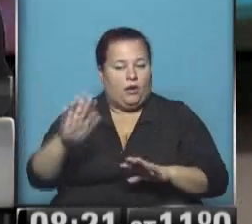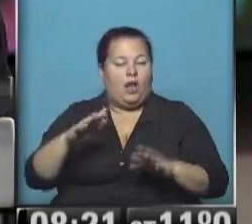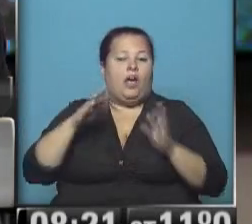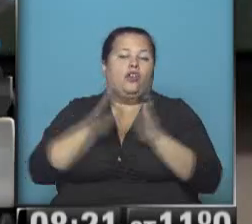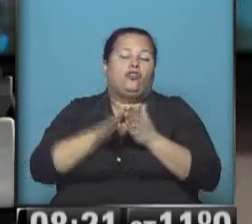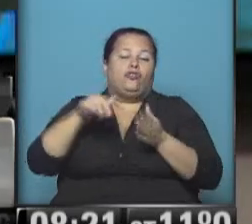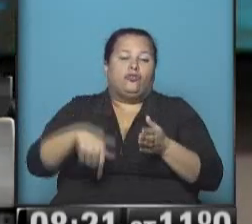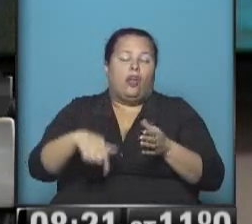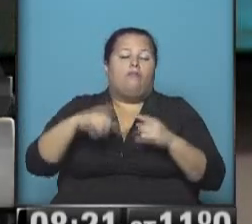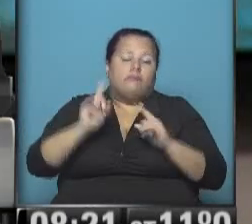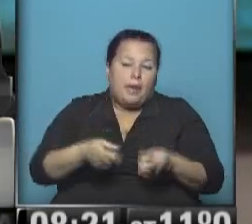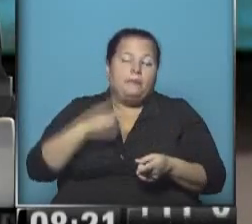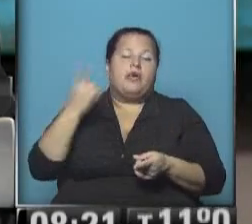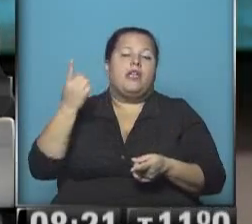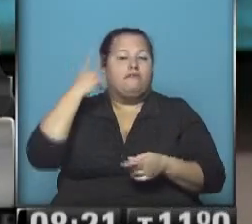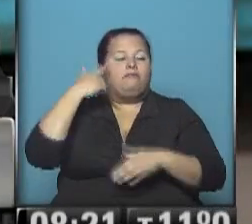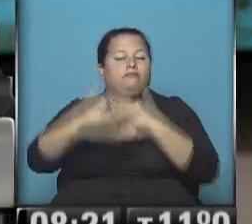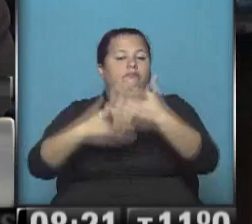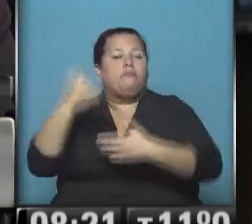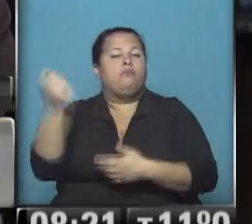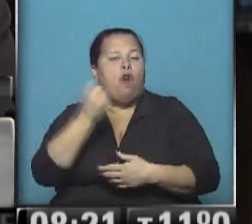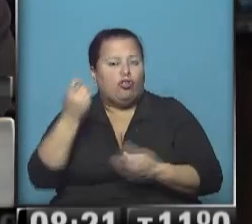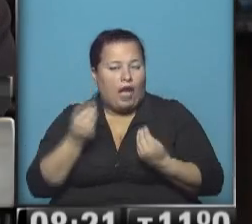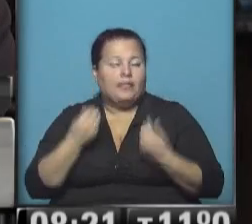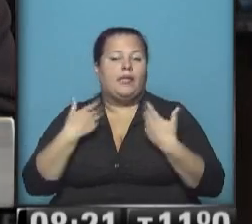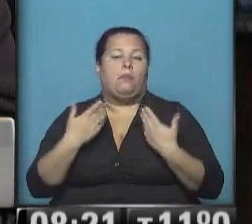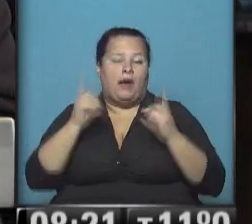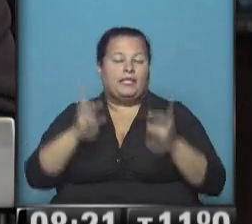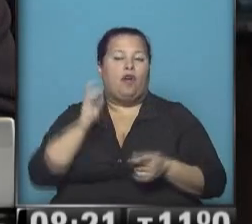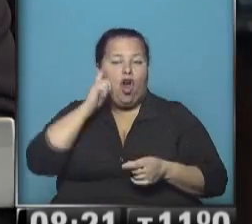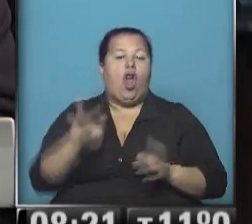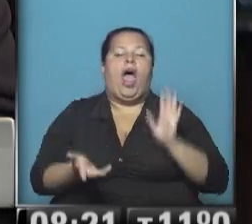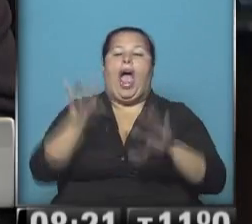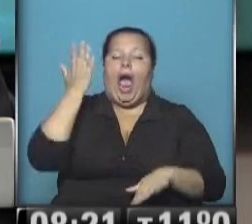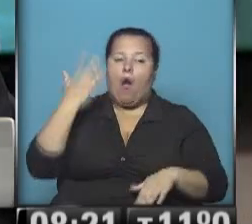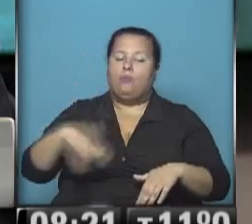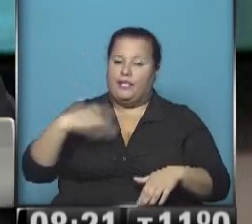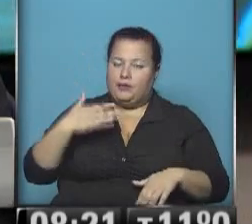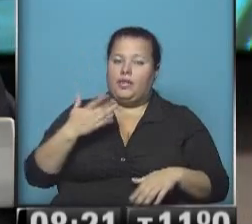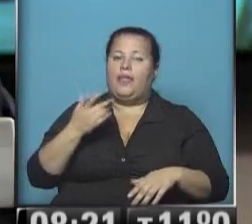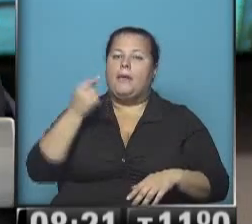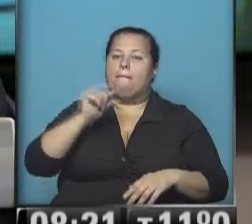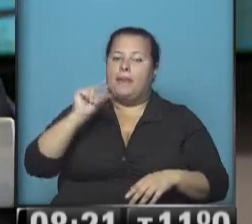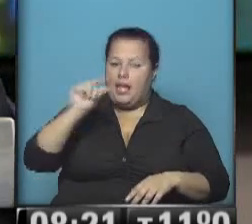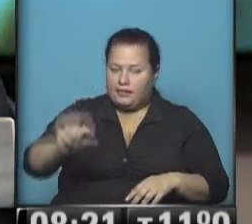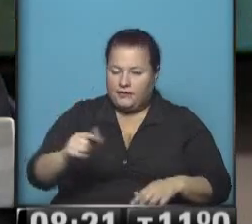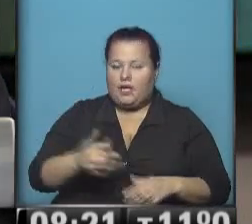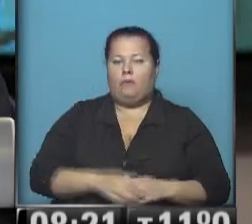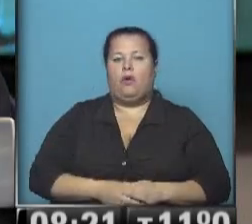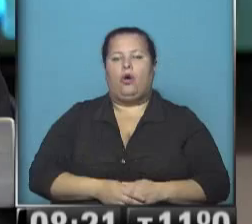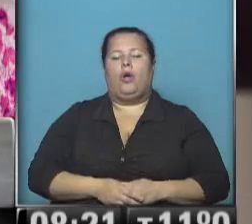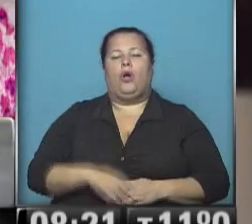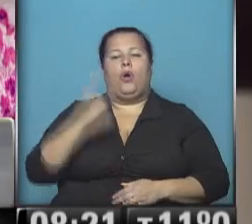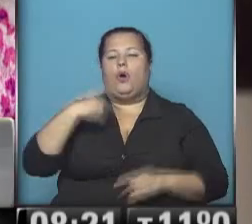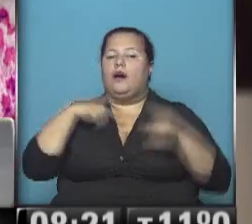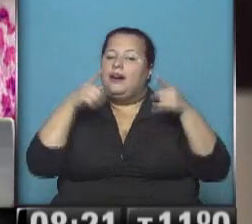y creo que implica un proceso importante que permitió a su vez un aumento muy sostenido del crédito uno de